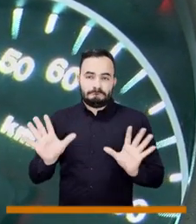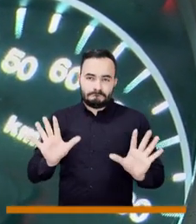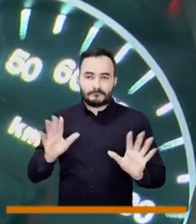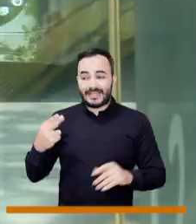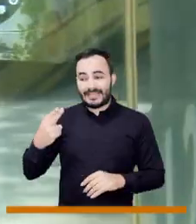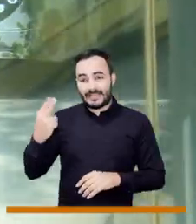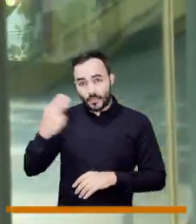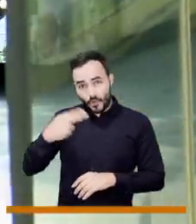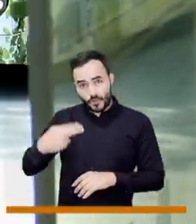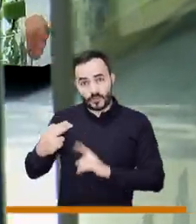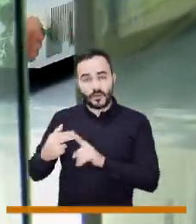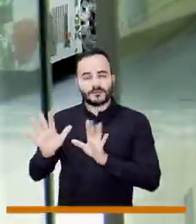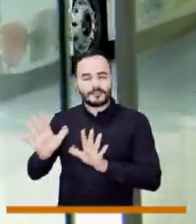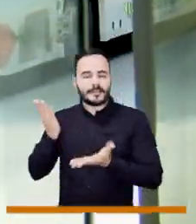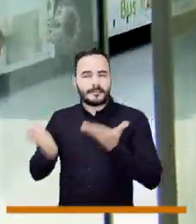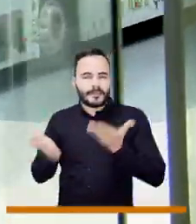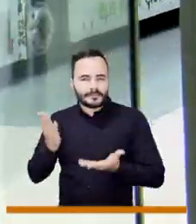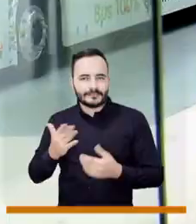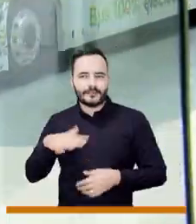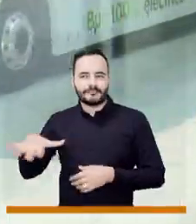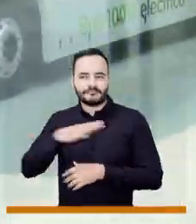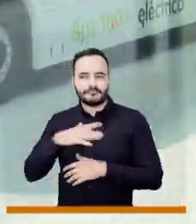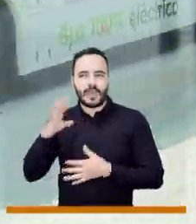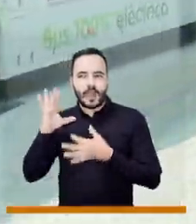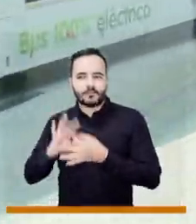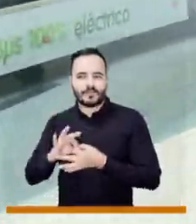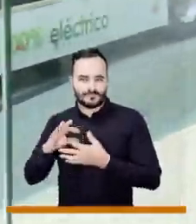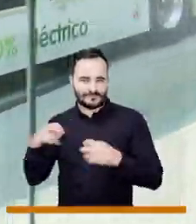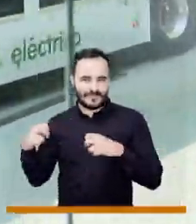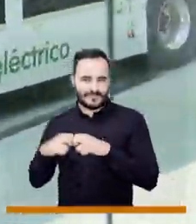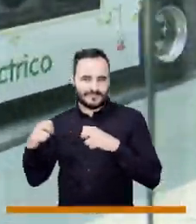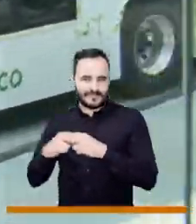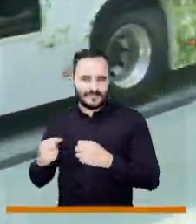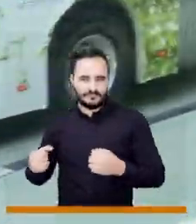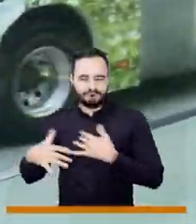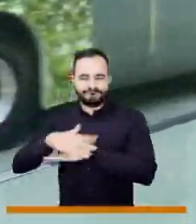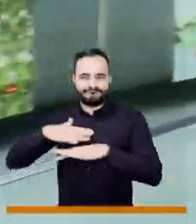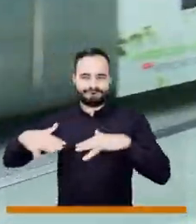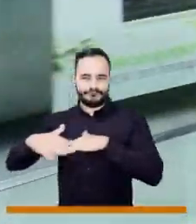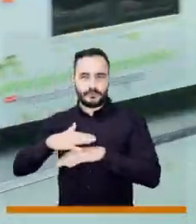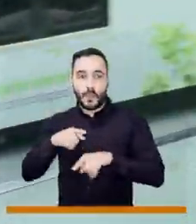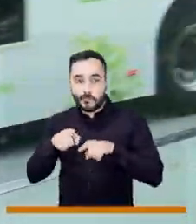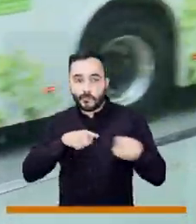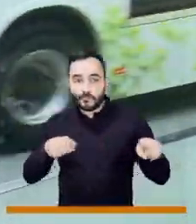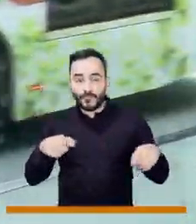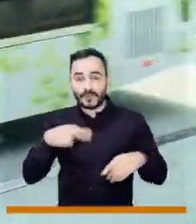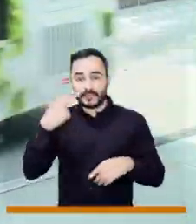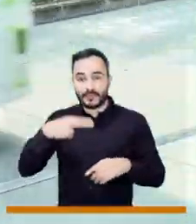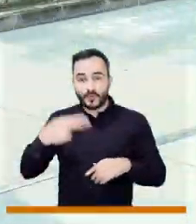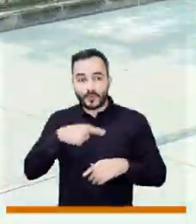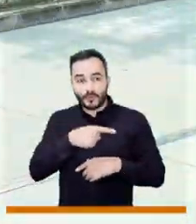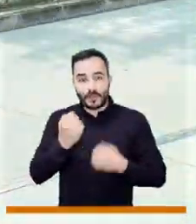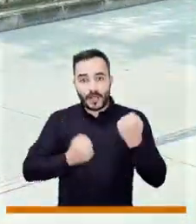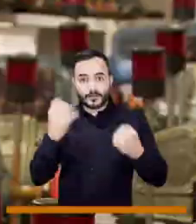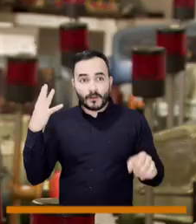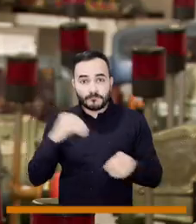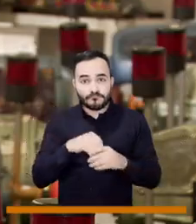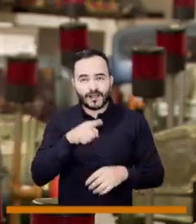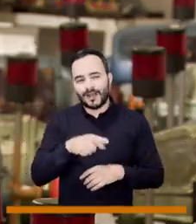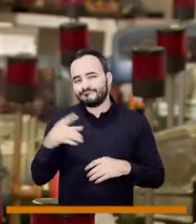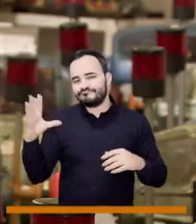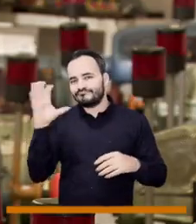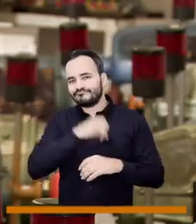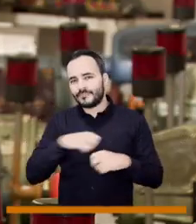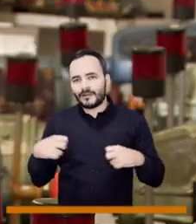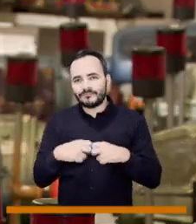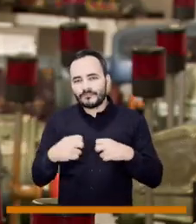mejor hidrógeno es el que produce con energía eléctrica y los vehículos de hidrógeno de mayor eficiencia son los que usan motores eléctricos con